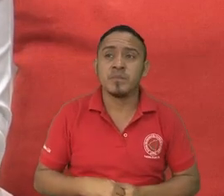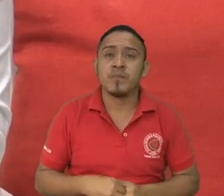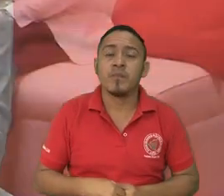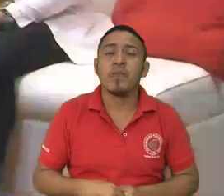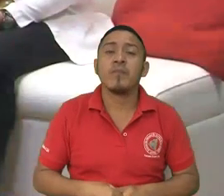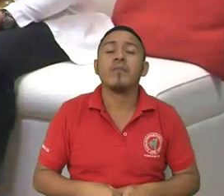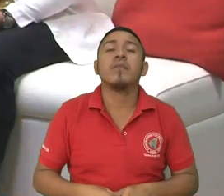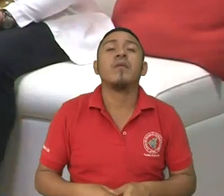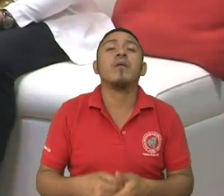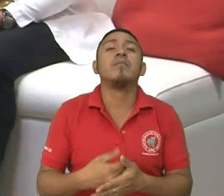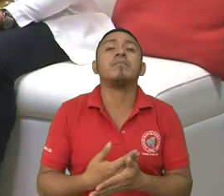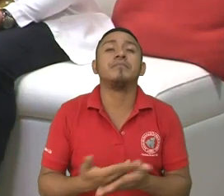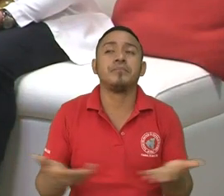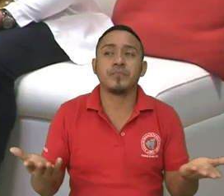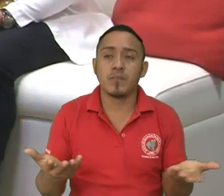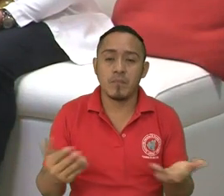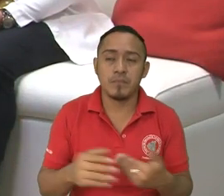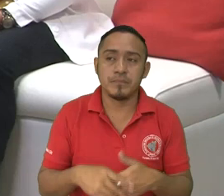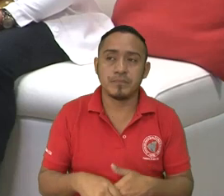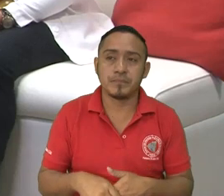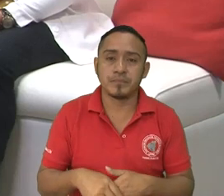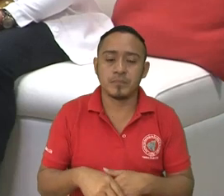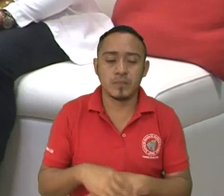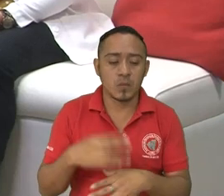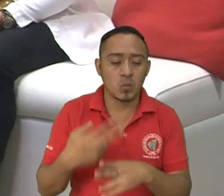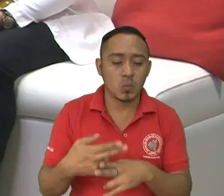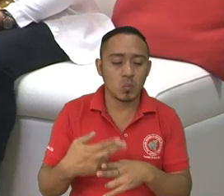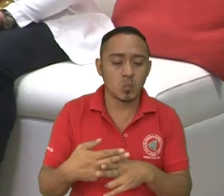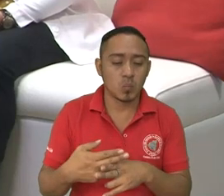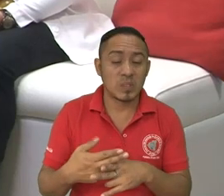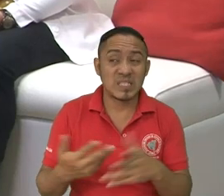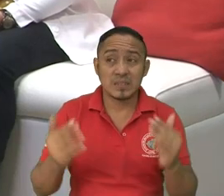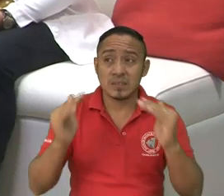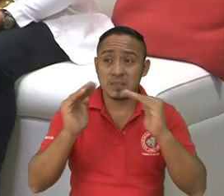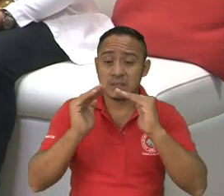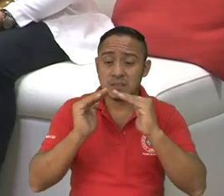papel juega, por ejemplo, el hogar, no sé si llamarle disfuncional, o niños que se